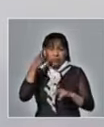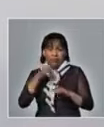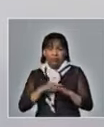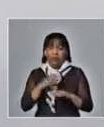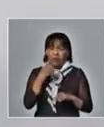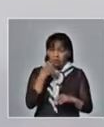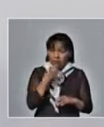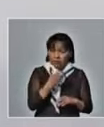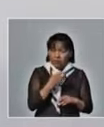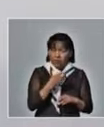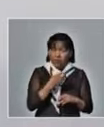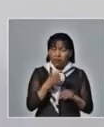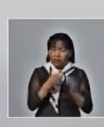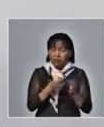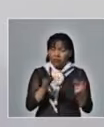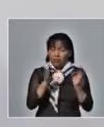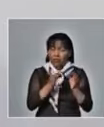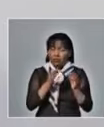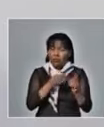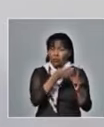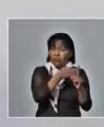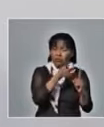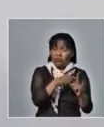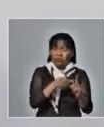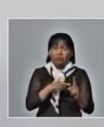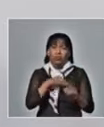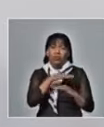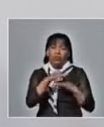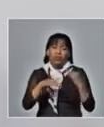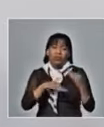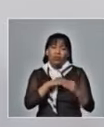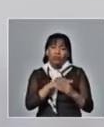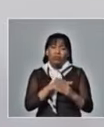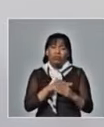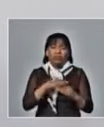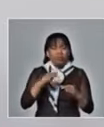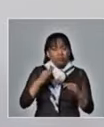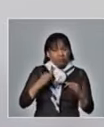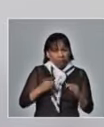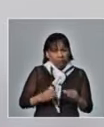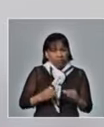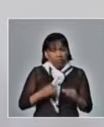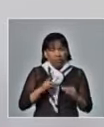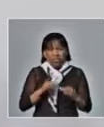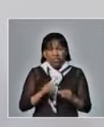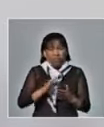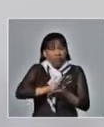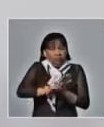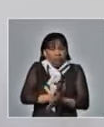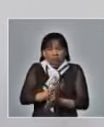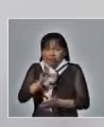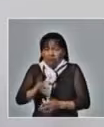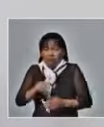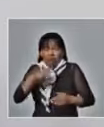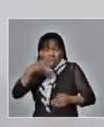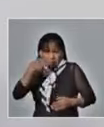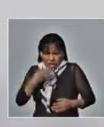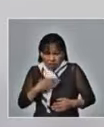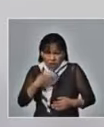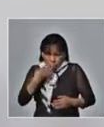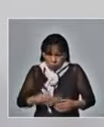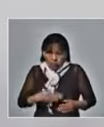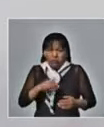uno de los ejes de mi gobierno va a ser que los servicios públicos van a ser dignos y sin ningún tipo de discriminación. Es lo justo y es lo que nos